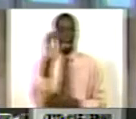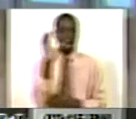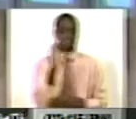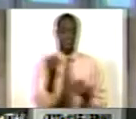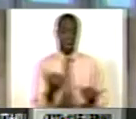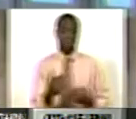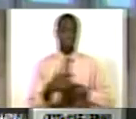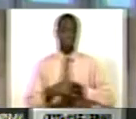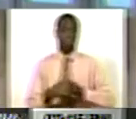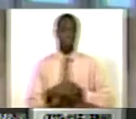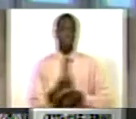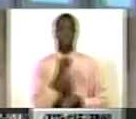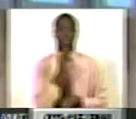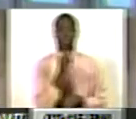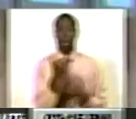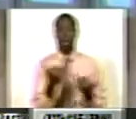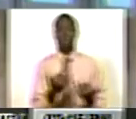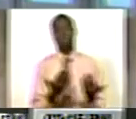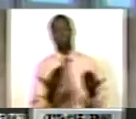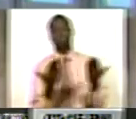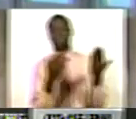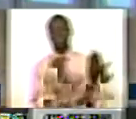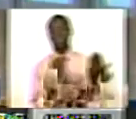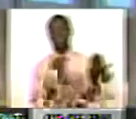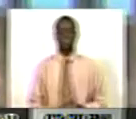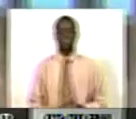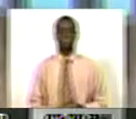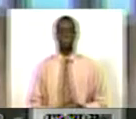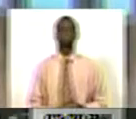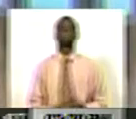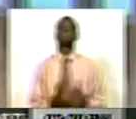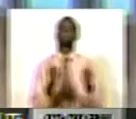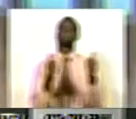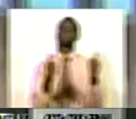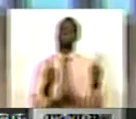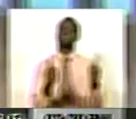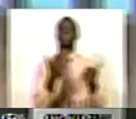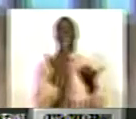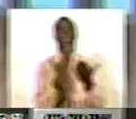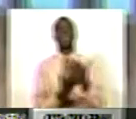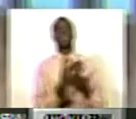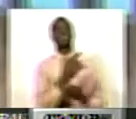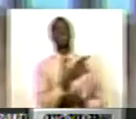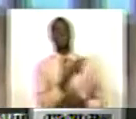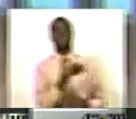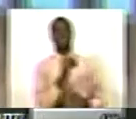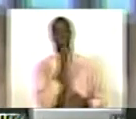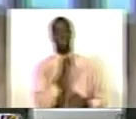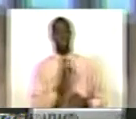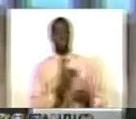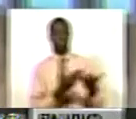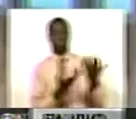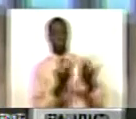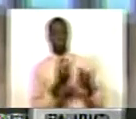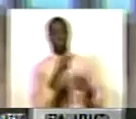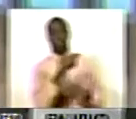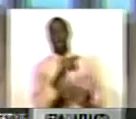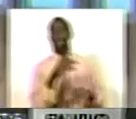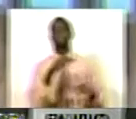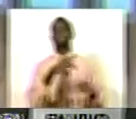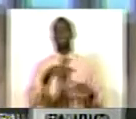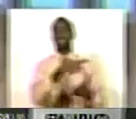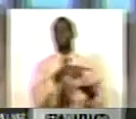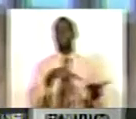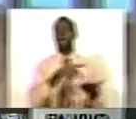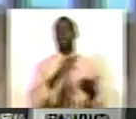hora. Importante información desde este punto. Adelante, Marbelis, buenas tardes. Bien, agradecemos a nuestra compañera Marbelis Fernández por la información desde la Plaza